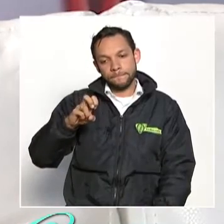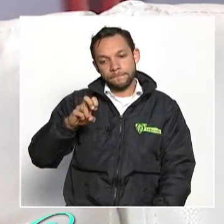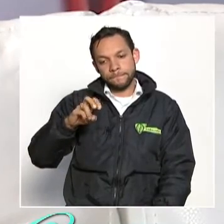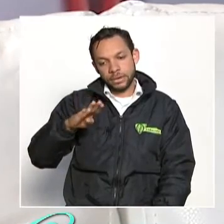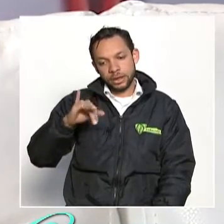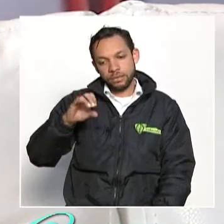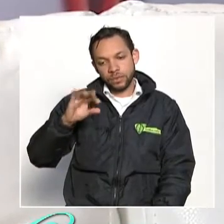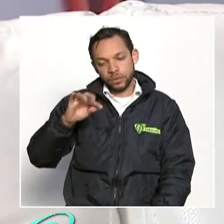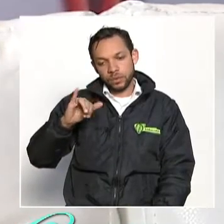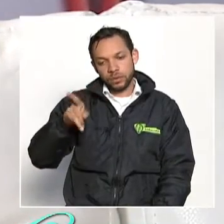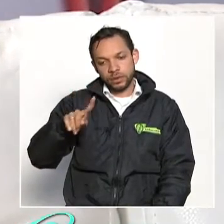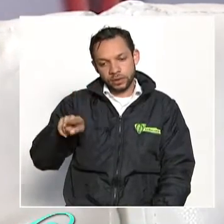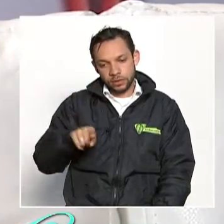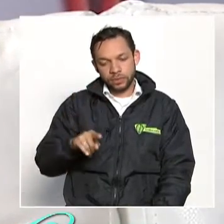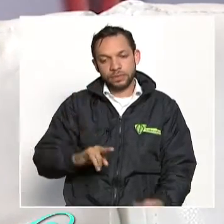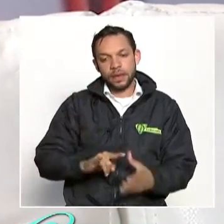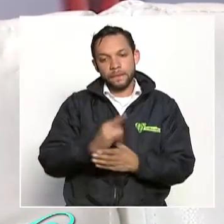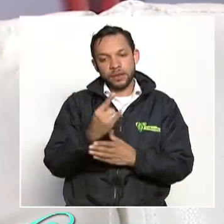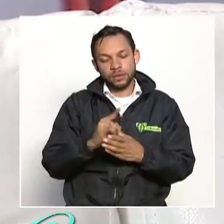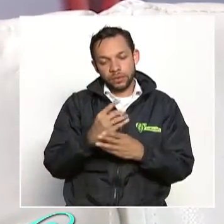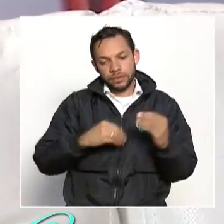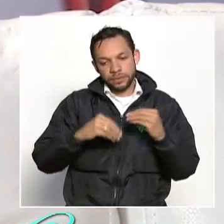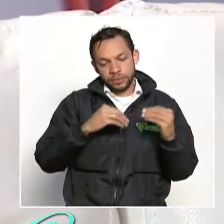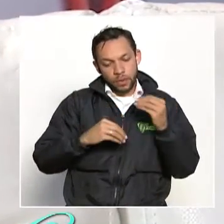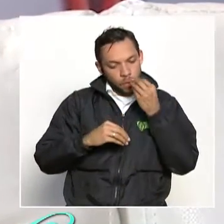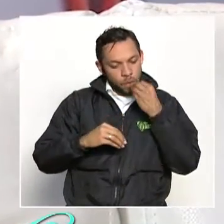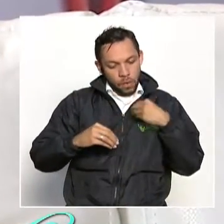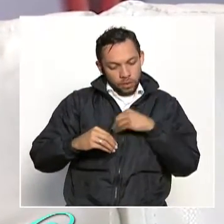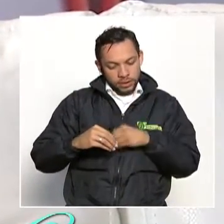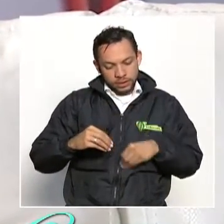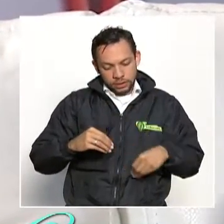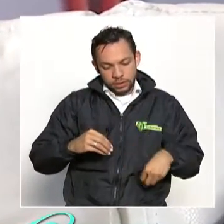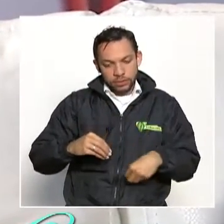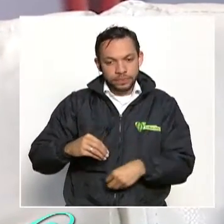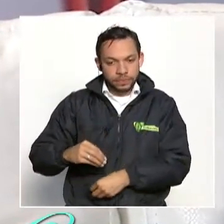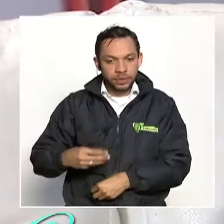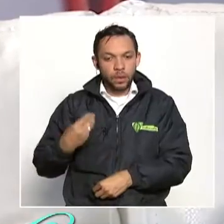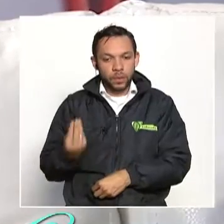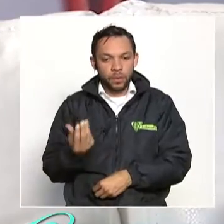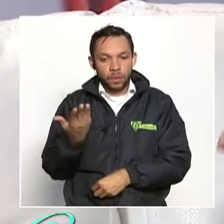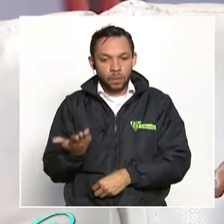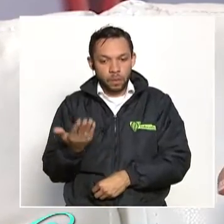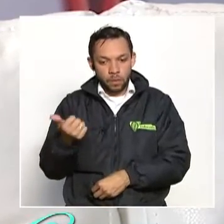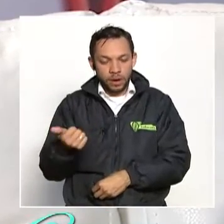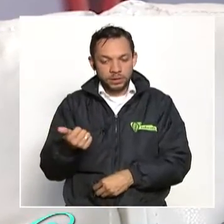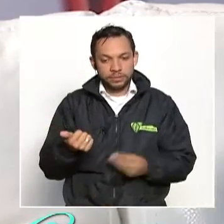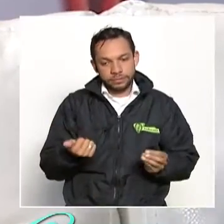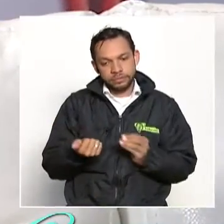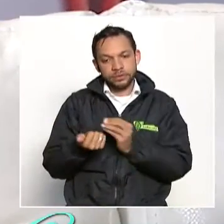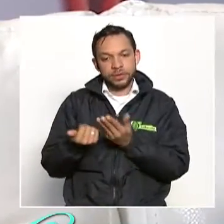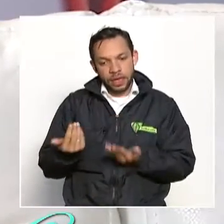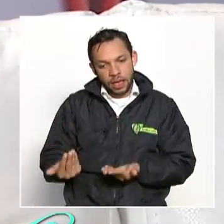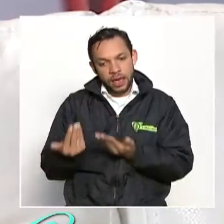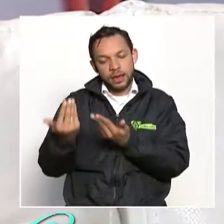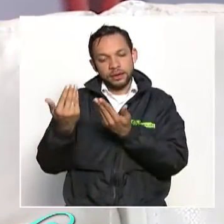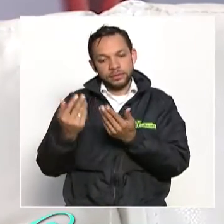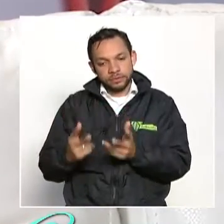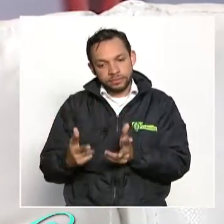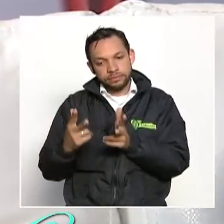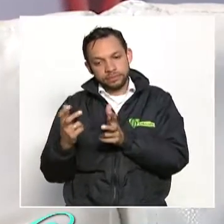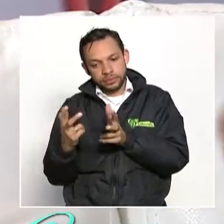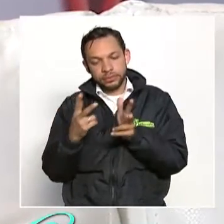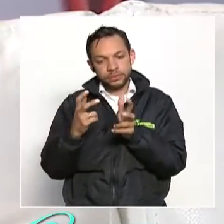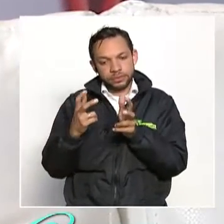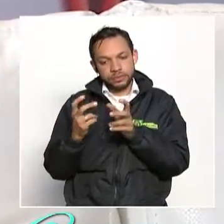origen vegetal. Son sustancias que nosotros no podemos digerir, pero que llegan al colon y las bacterias sí las digieren, las bacterias